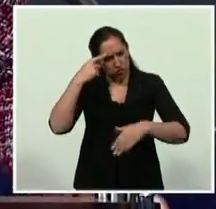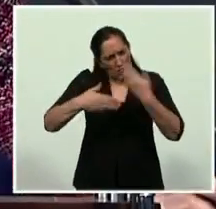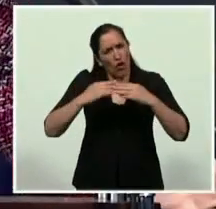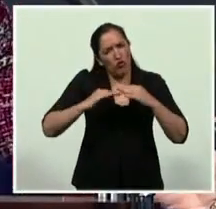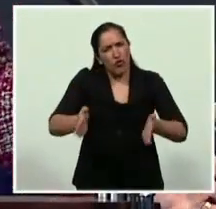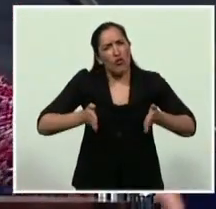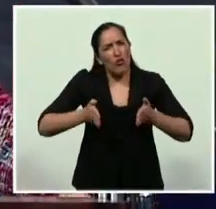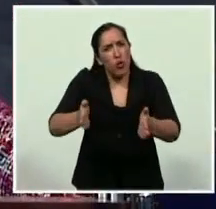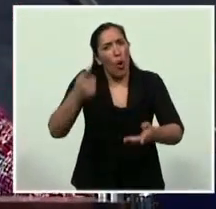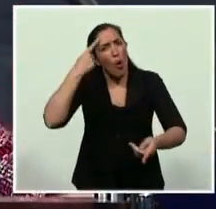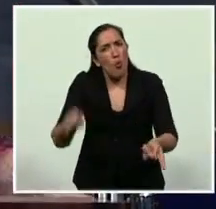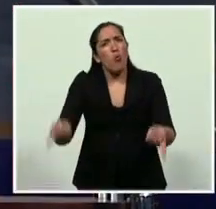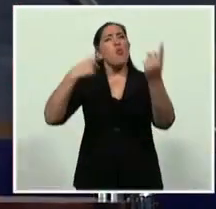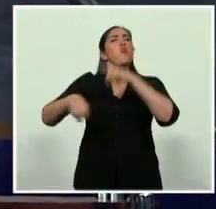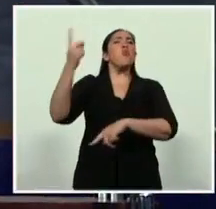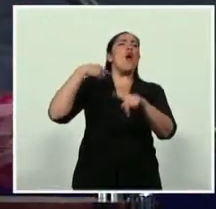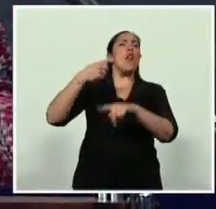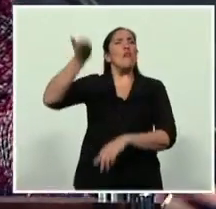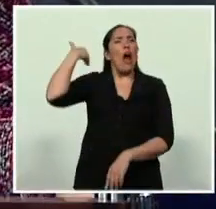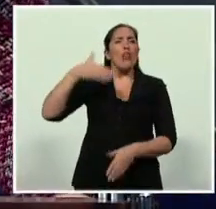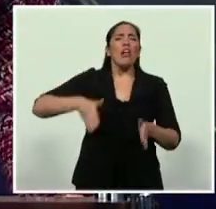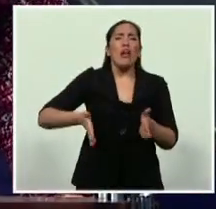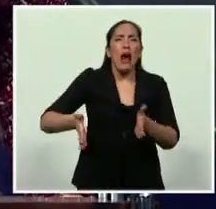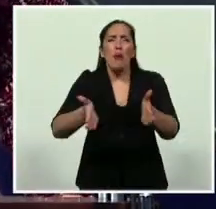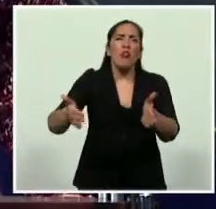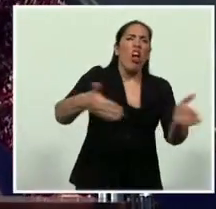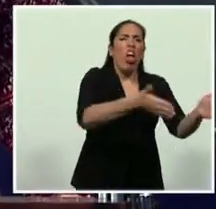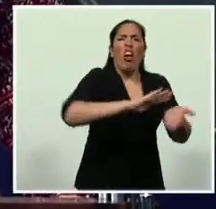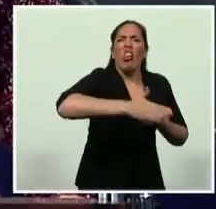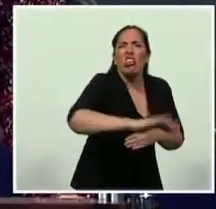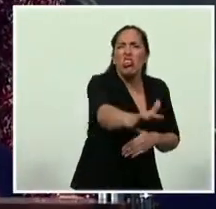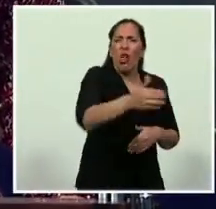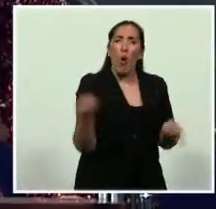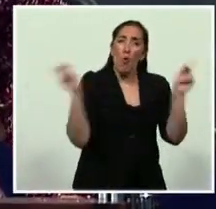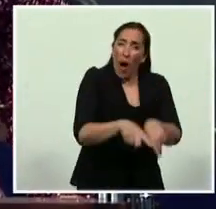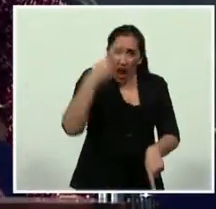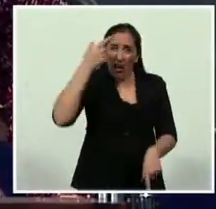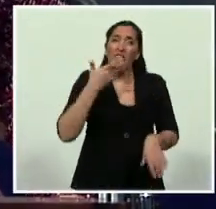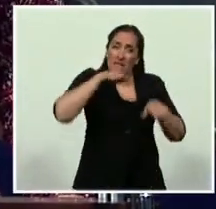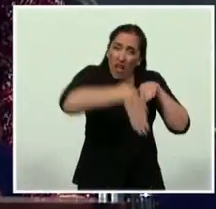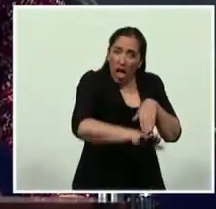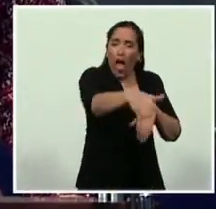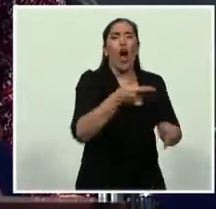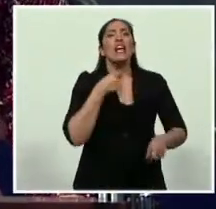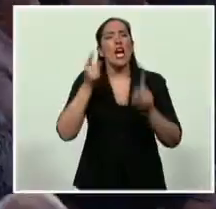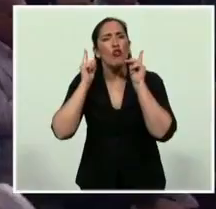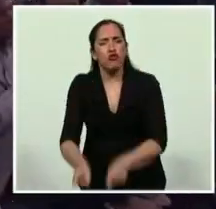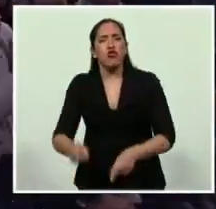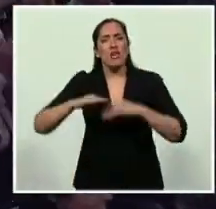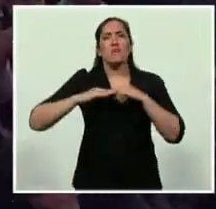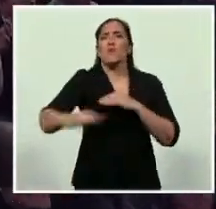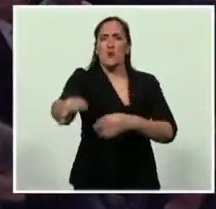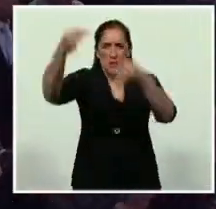al camino de Ripio. Nadie quiere volver al Ripio. Queremos seguir en el pavimento